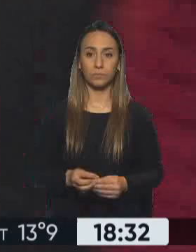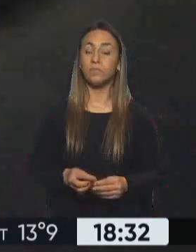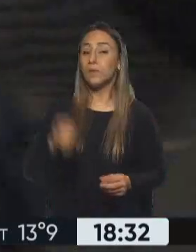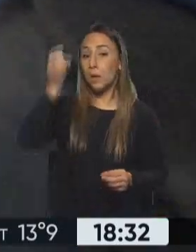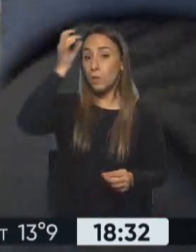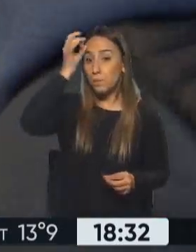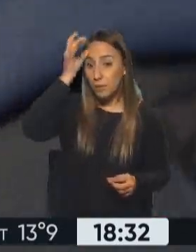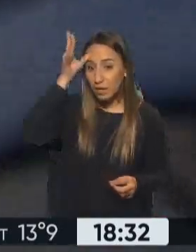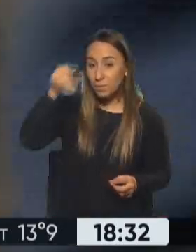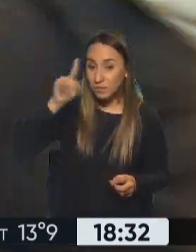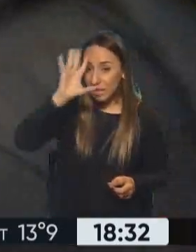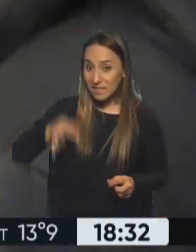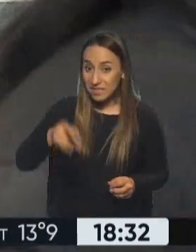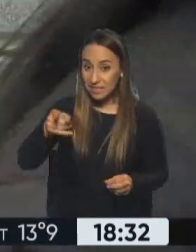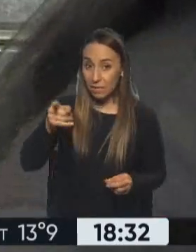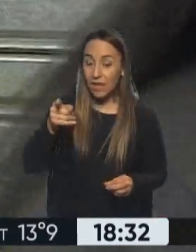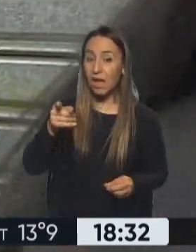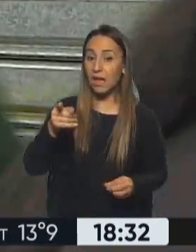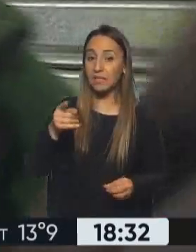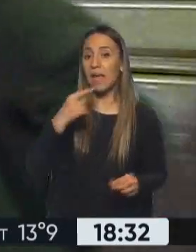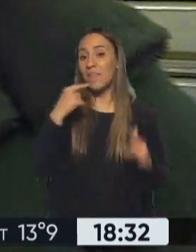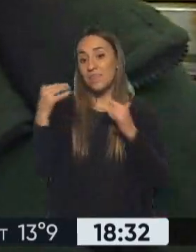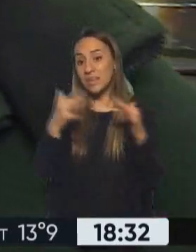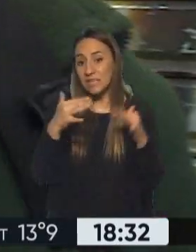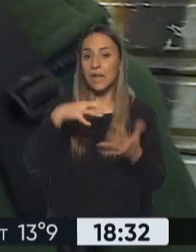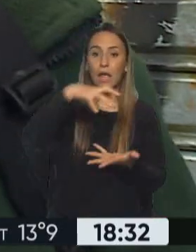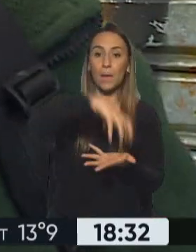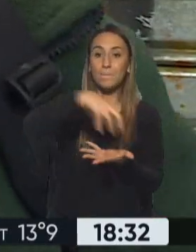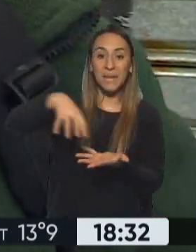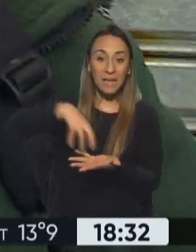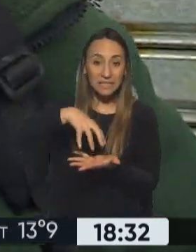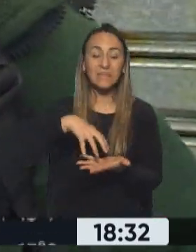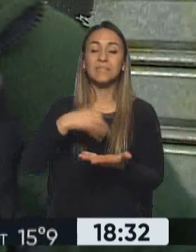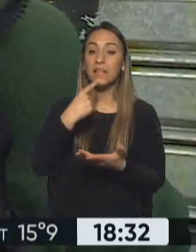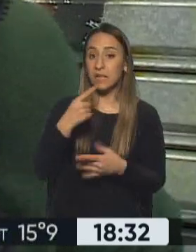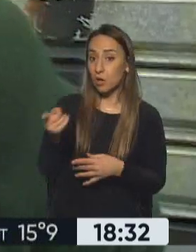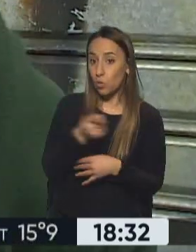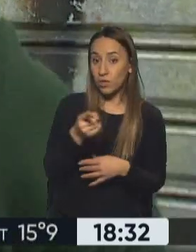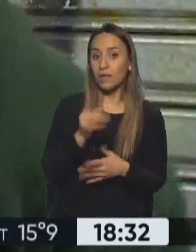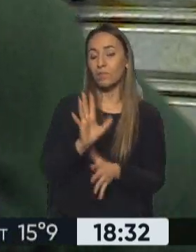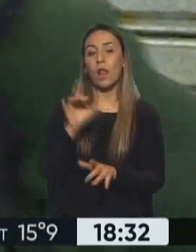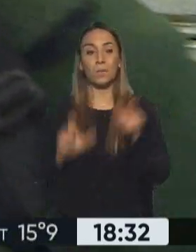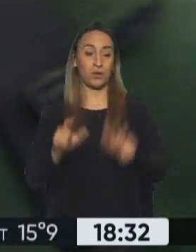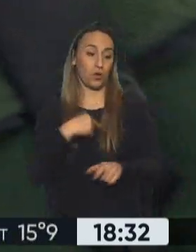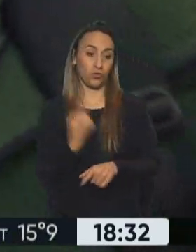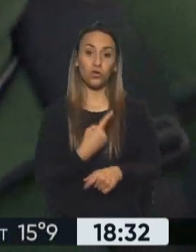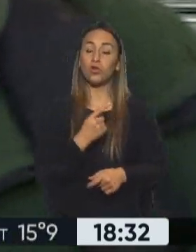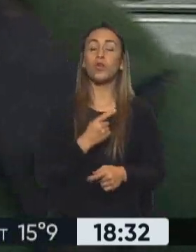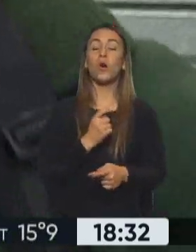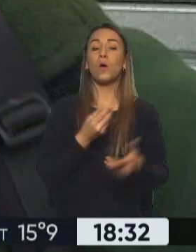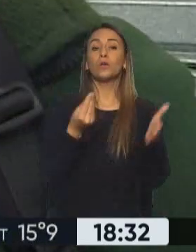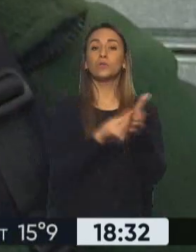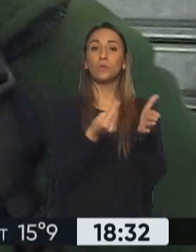Disculpame, ¿te enteraste que dicen las empresas que ustedes con el pasaje, nosotros los usuarios, pagamos